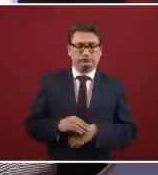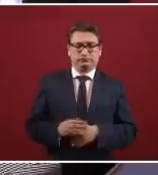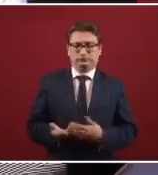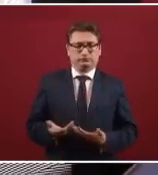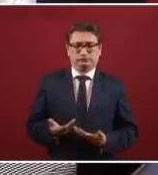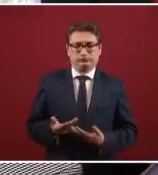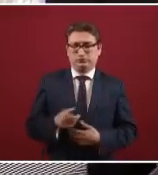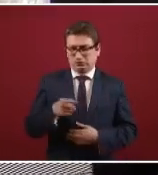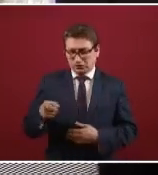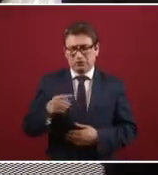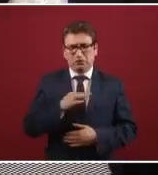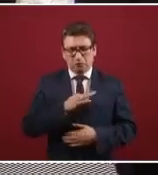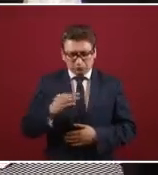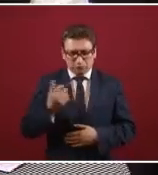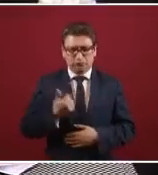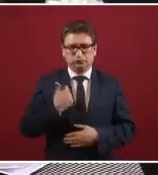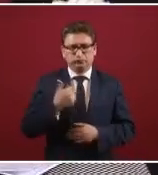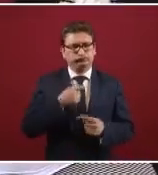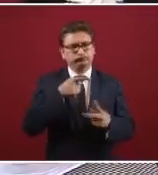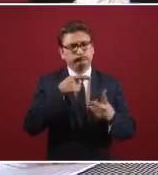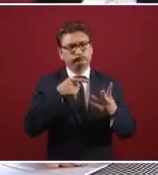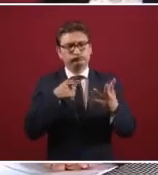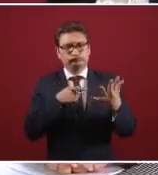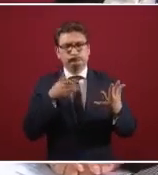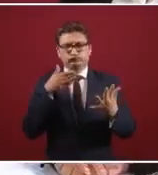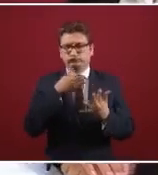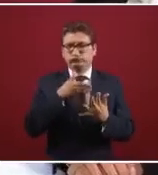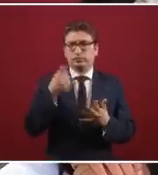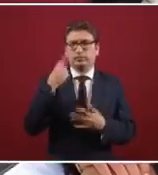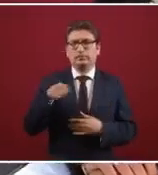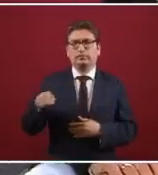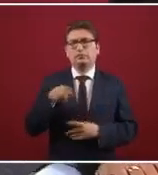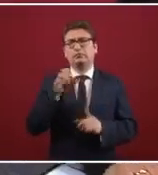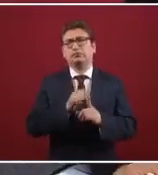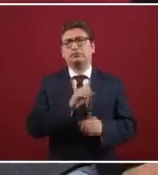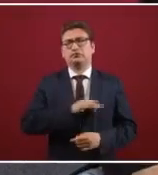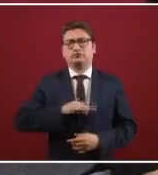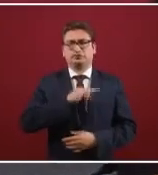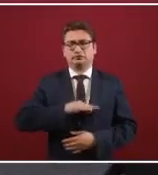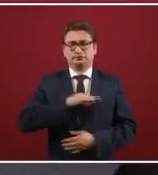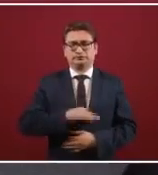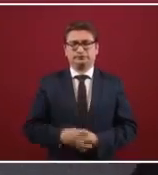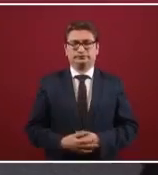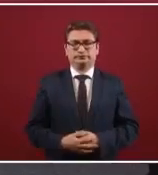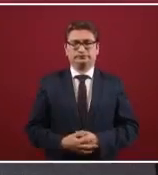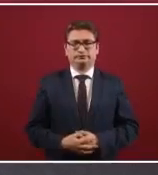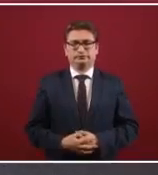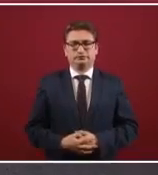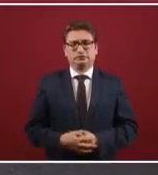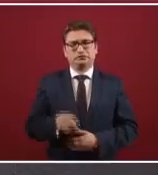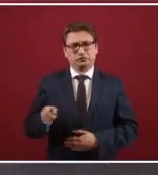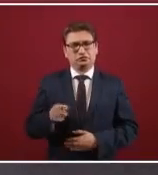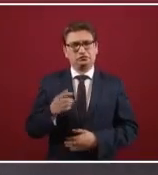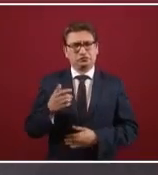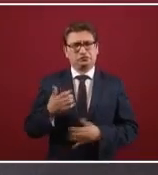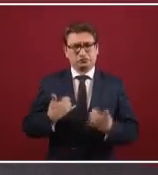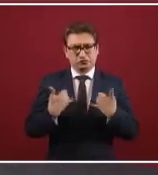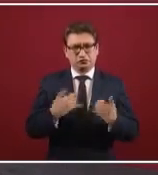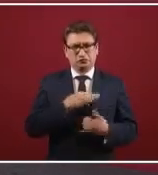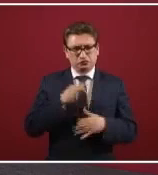que no tenga opción que no tenga alternativas para ser feliz estudiando